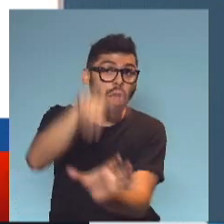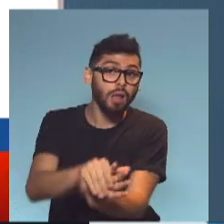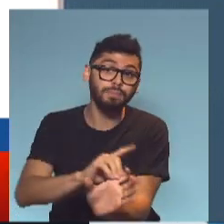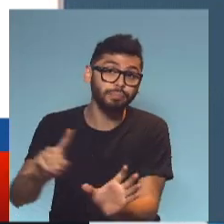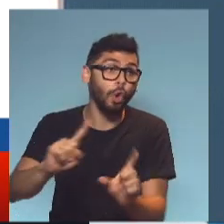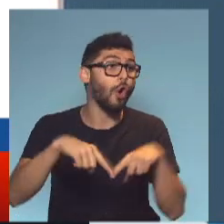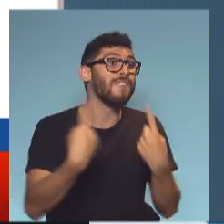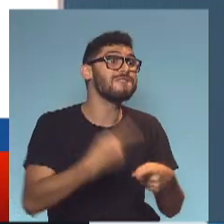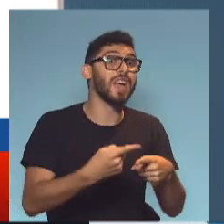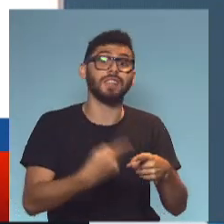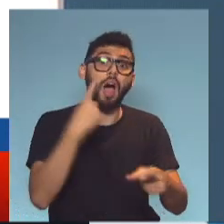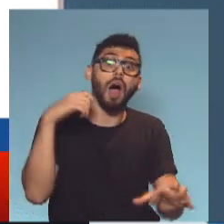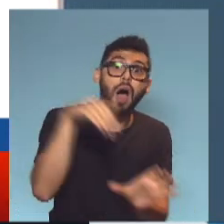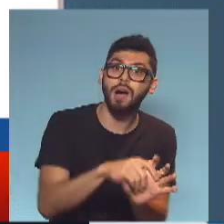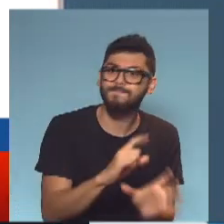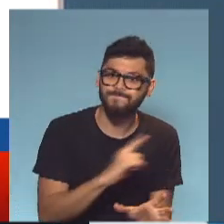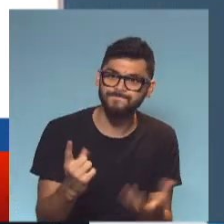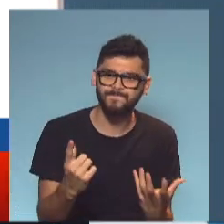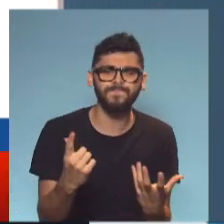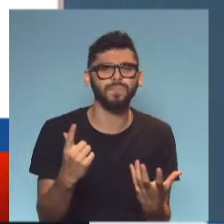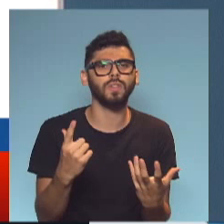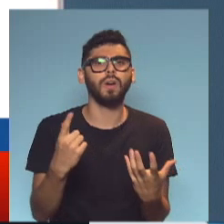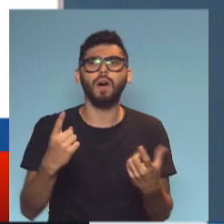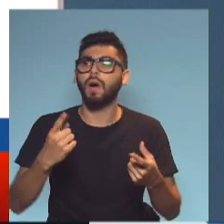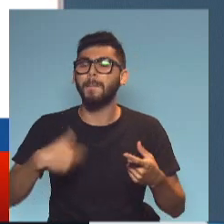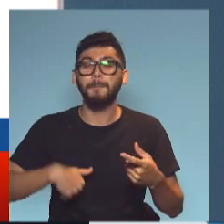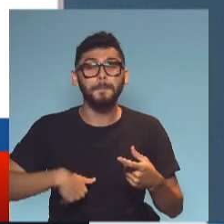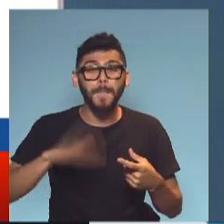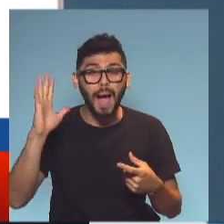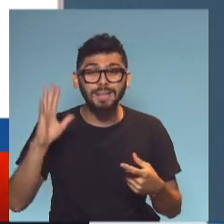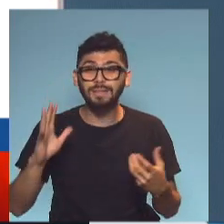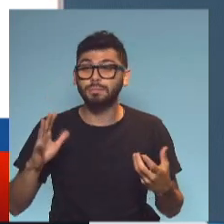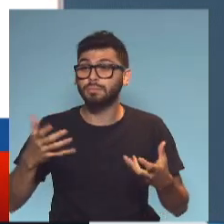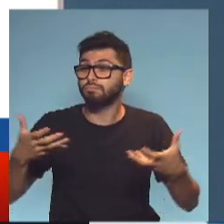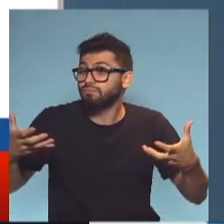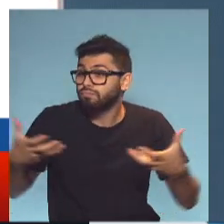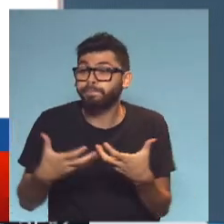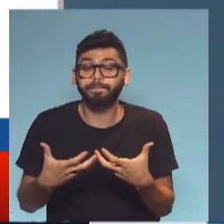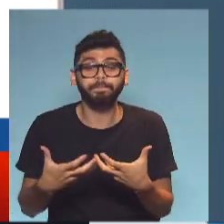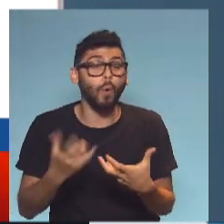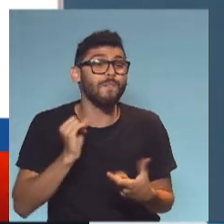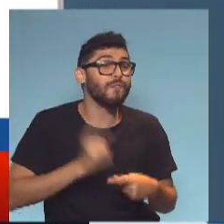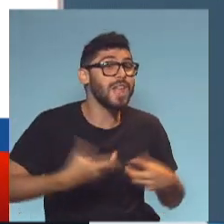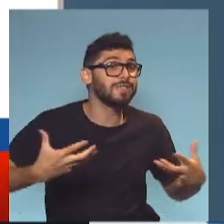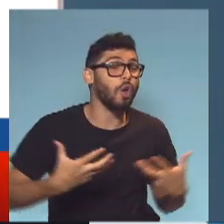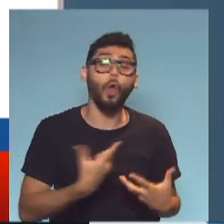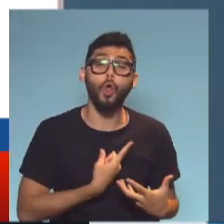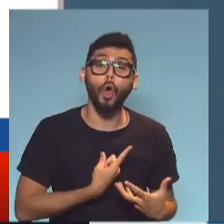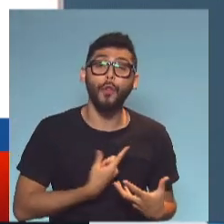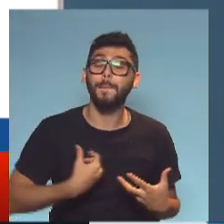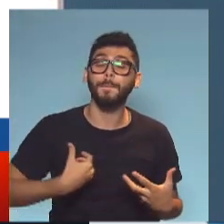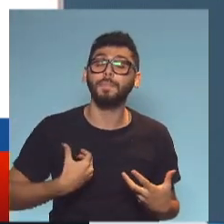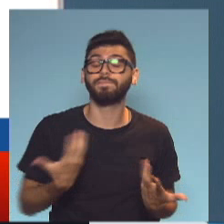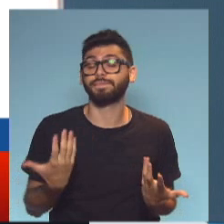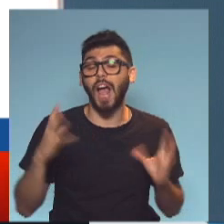fiestas. Claro. ¿En qué momento del día se dan más las reuniones grupales y las fiestas, sobre todo a la noche? Bueno,